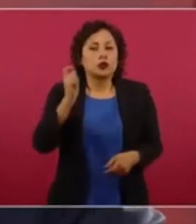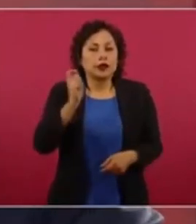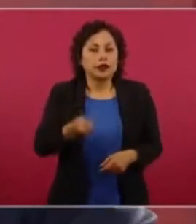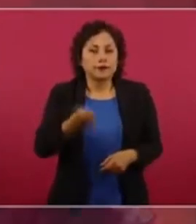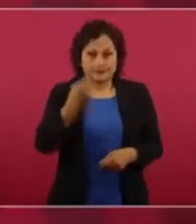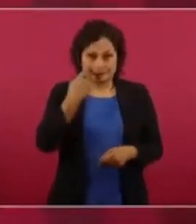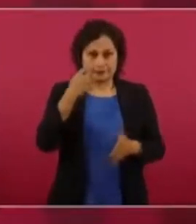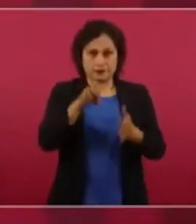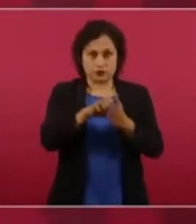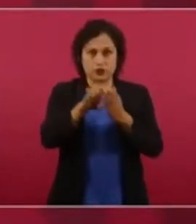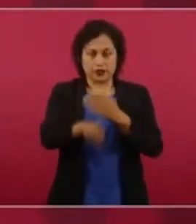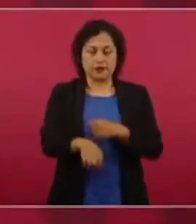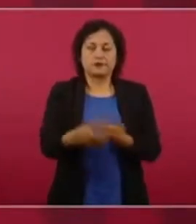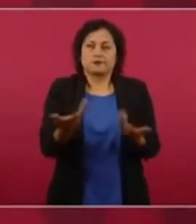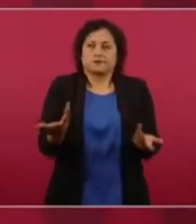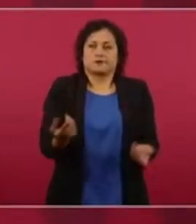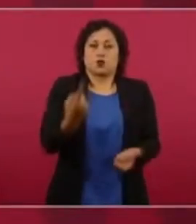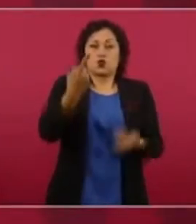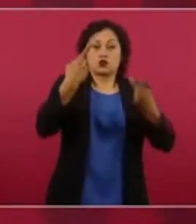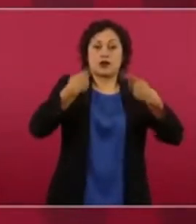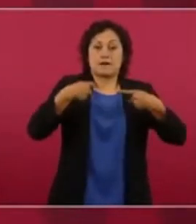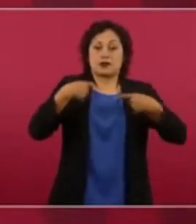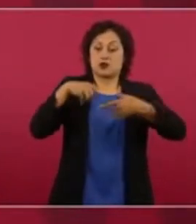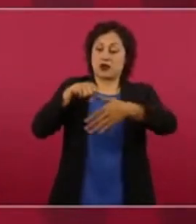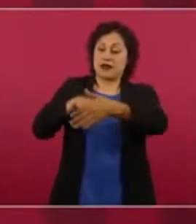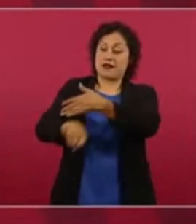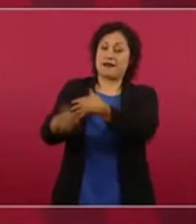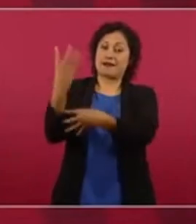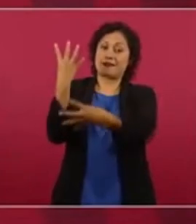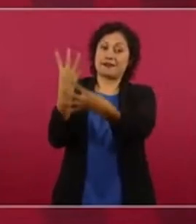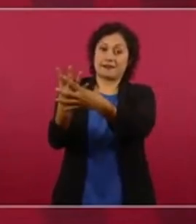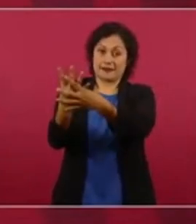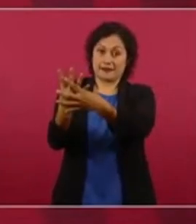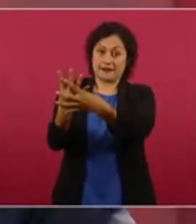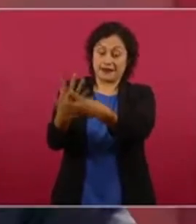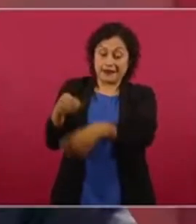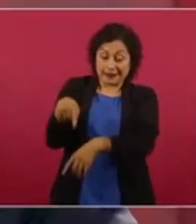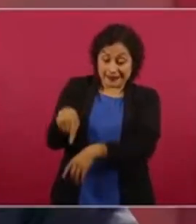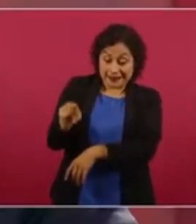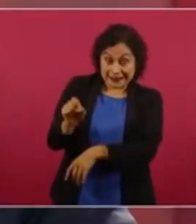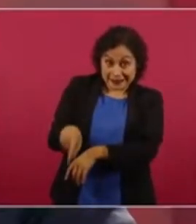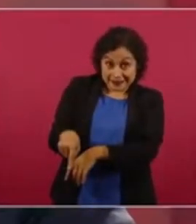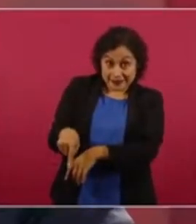cuando alguien está en la cárcel y muere su madre,